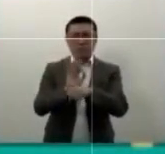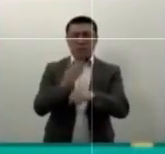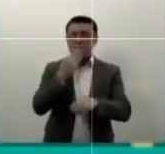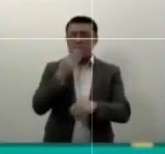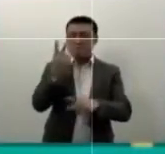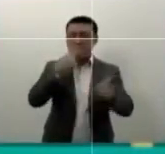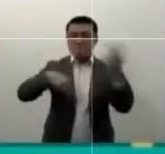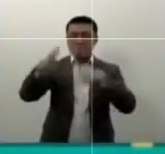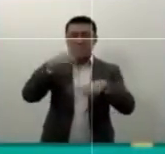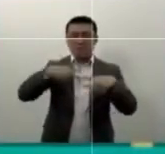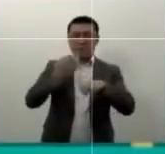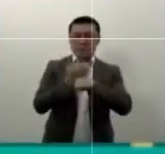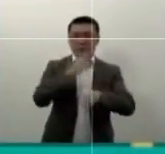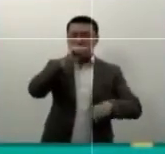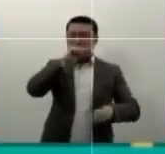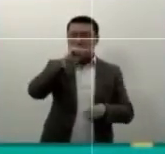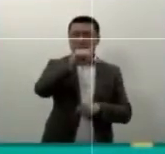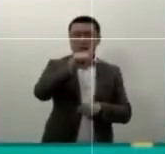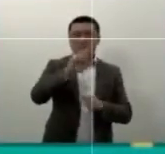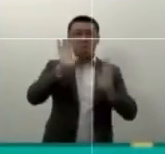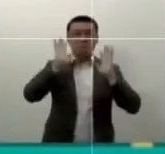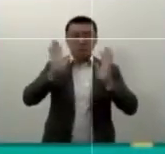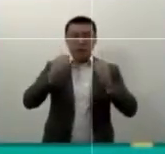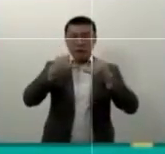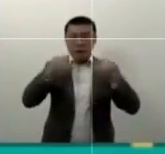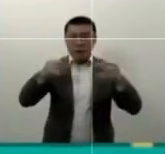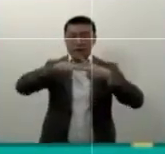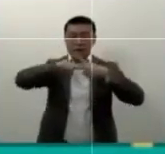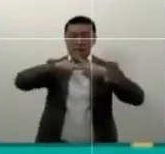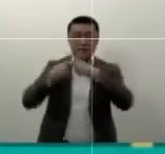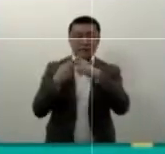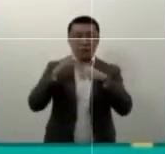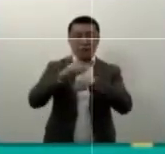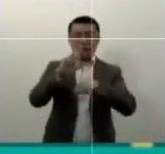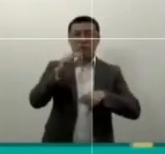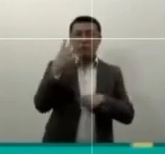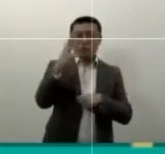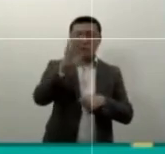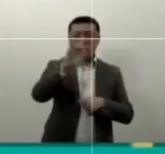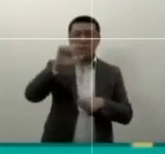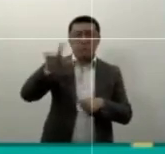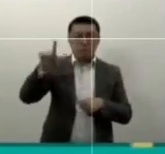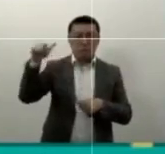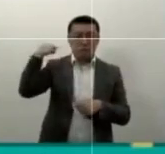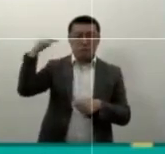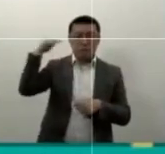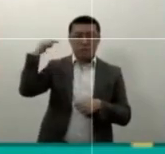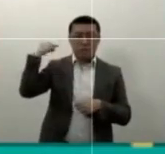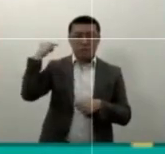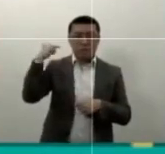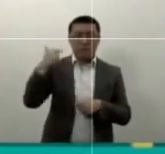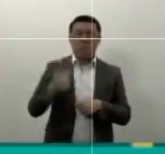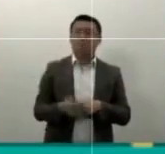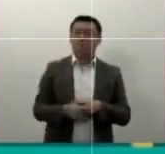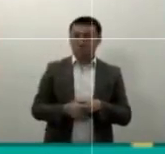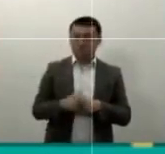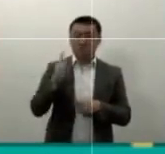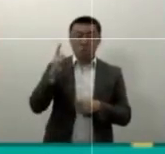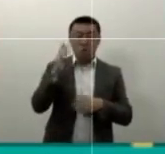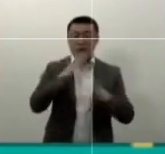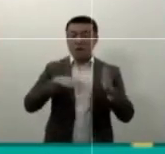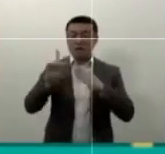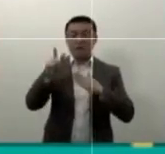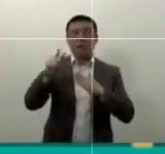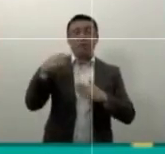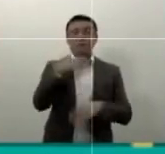manera damos también por iniciada esta 34ª edición de la Feria Internacional del Libro de Guadalajara. Que sea de mucho éxito y